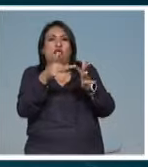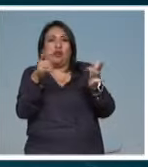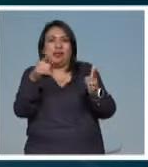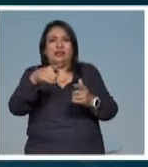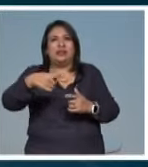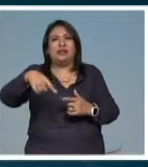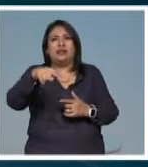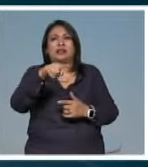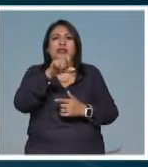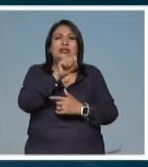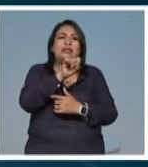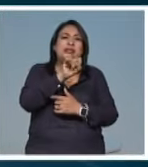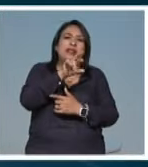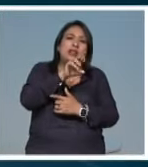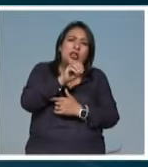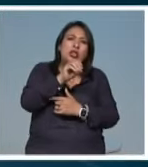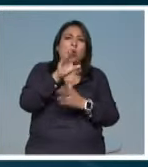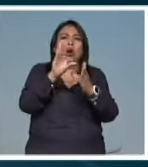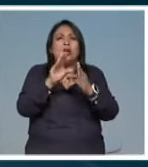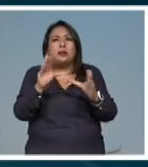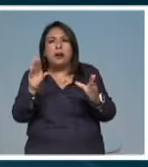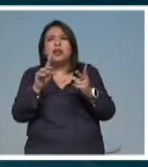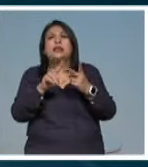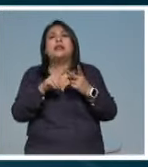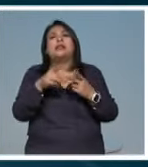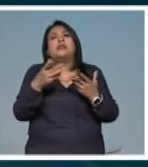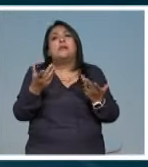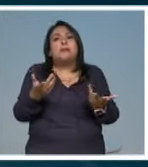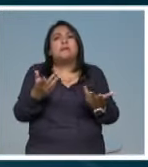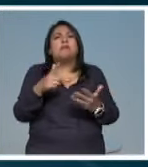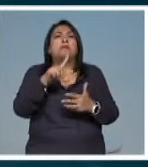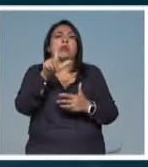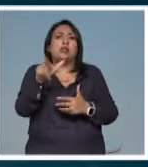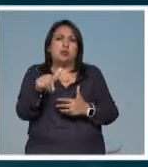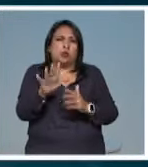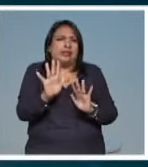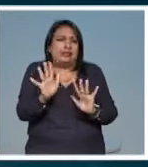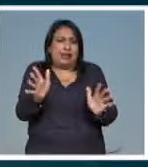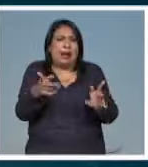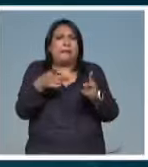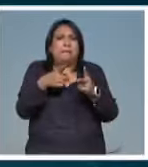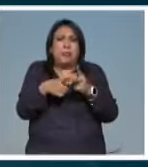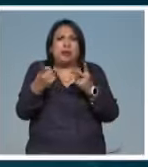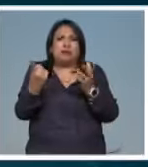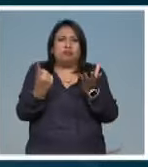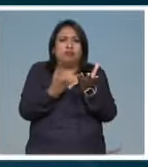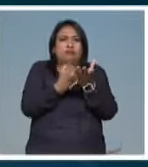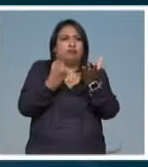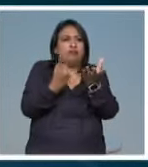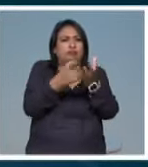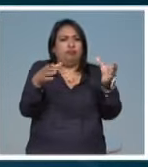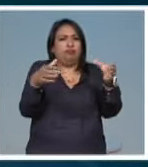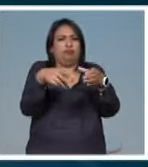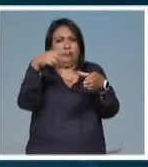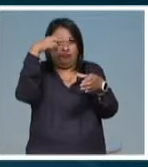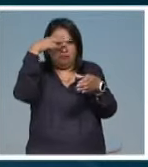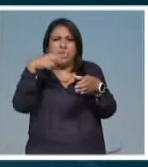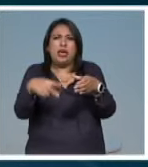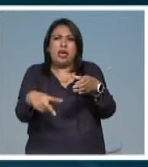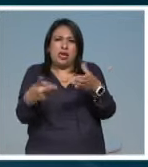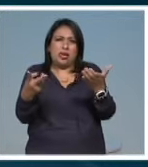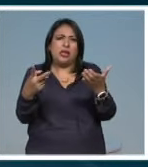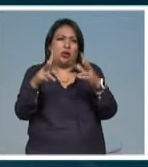son sirio-libaneses, vienen de Monte Líbano, y posteriormente, bueno, se empiezan a integrar a la comunidad mexicana en